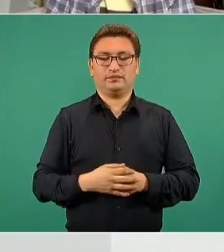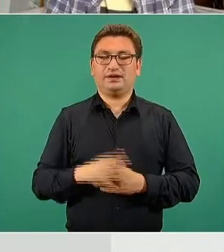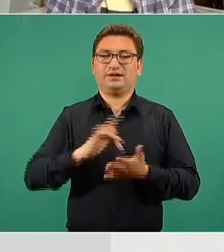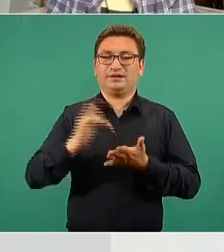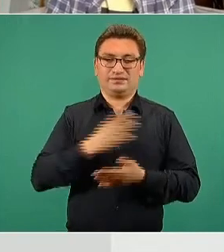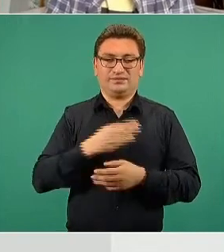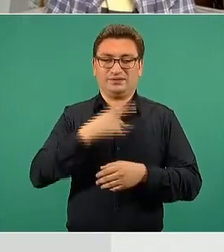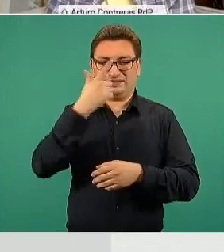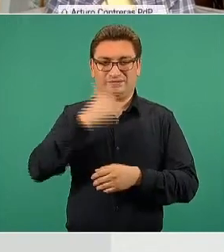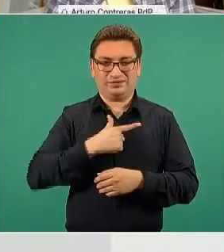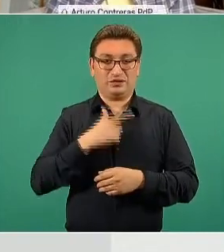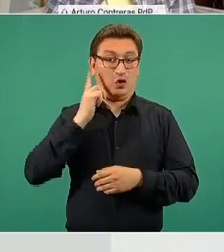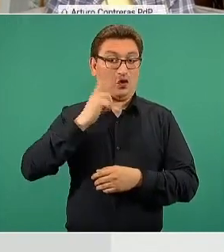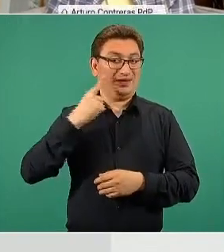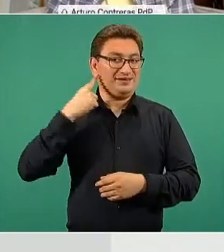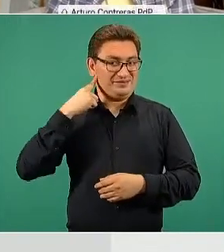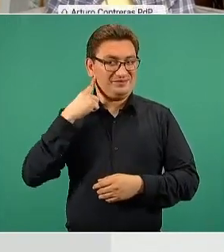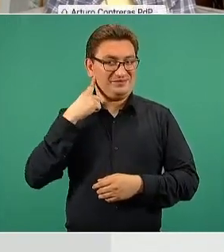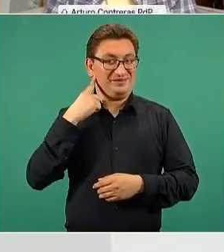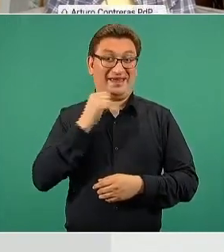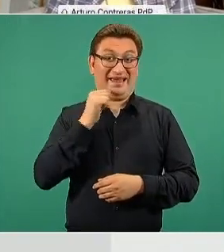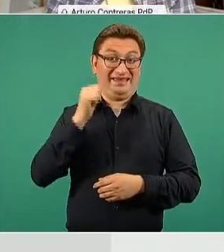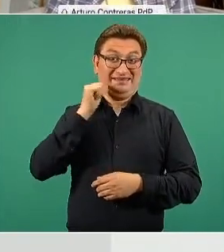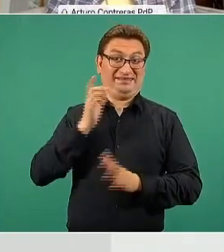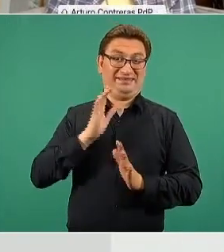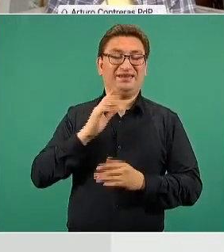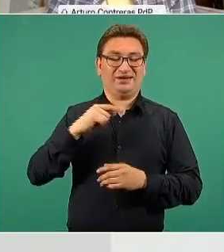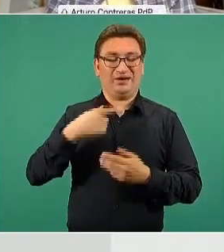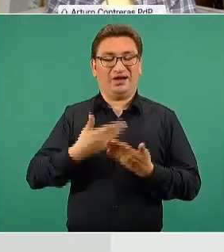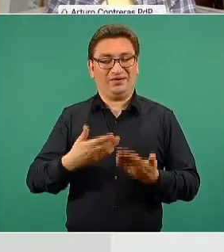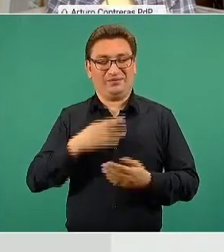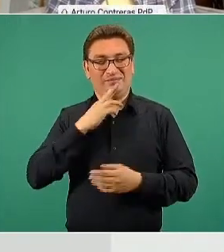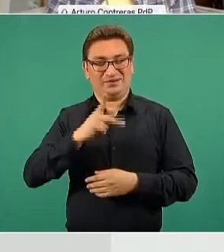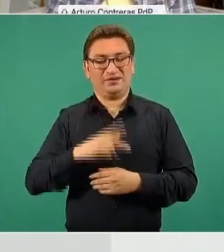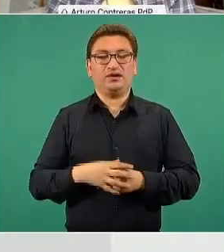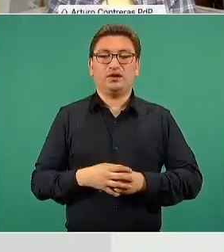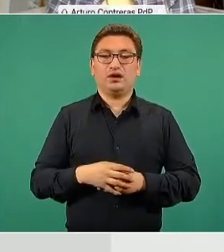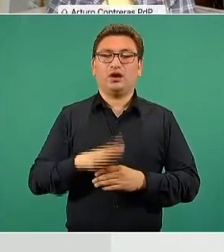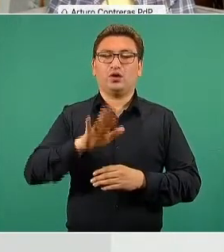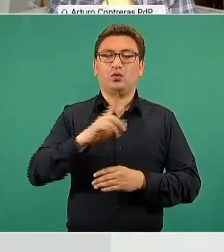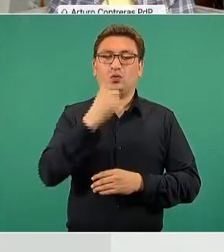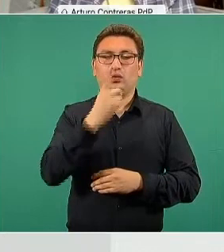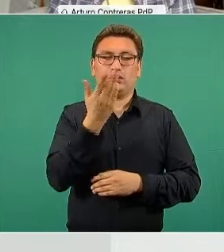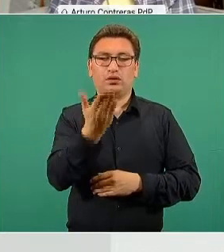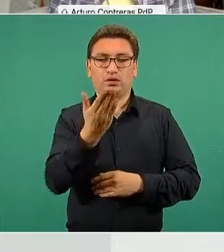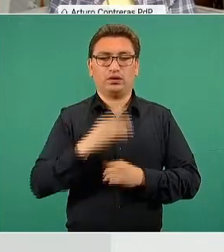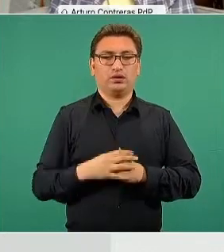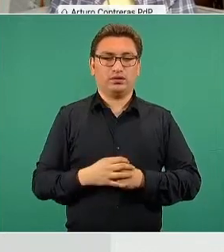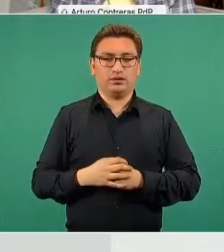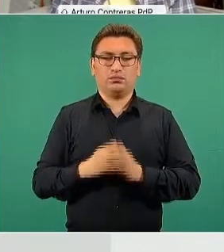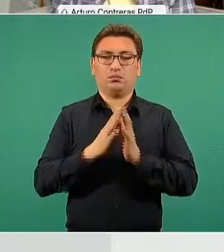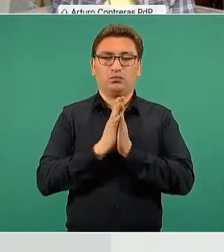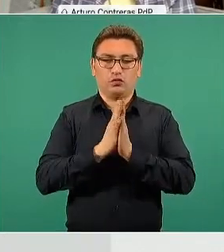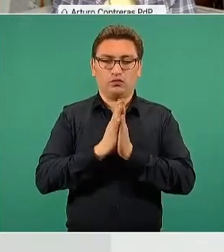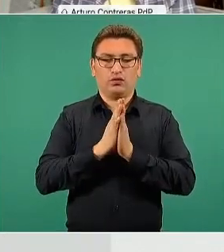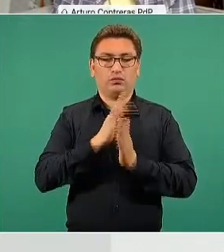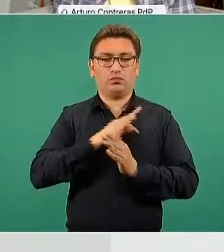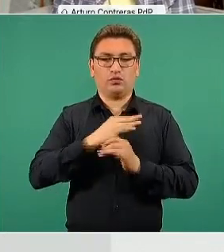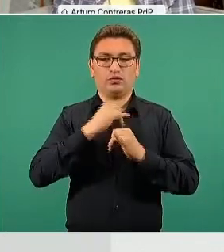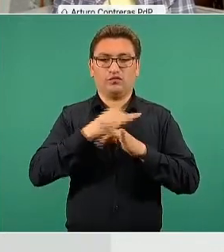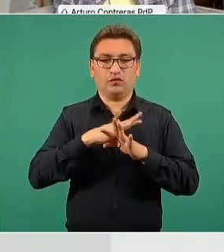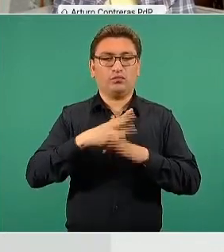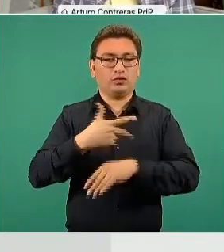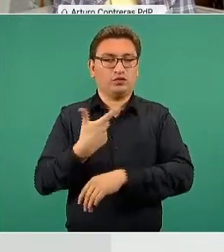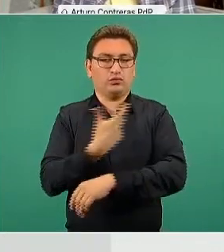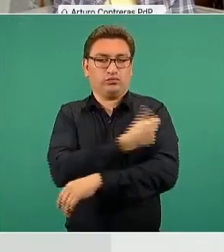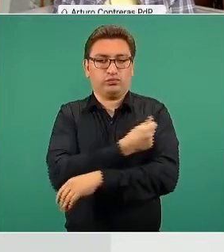buenas noches. Espero que ahora se escuche mejor que ayer. Solo una petición, ¿no? Si nos pudieran dar los resultados de la